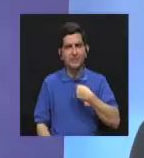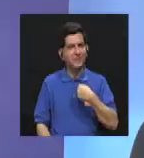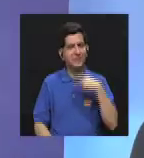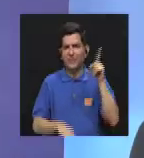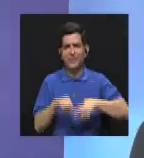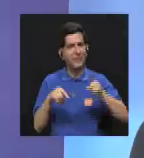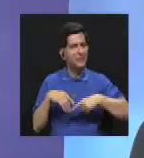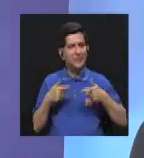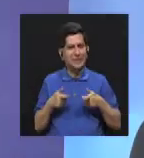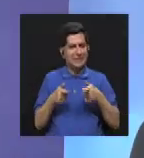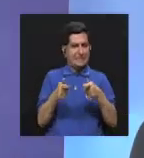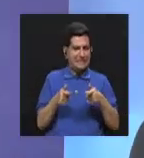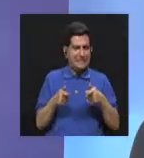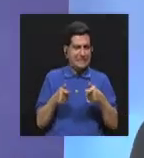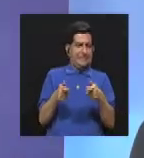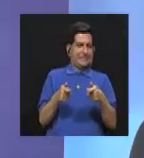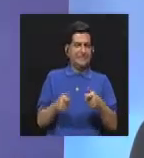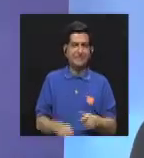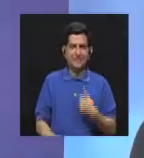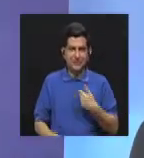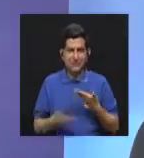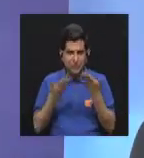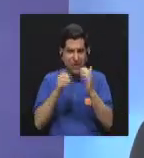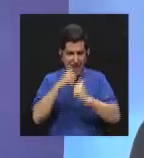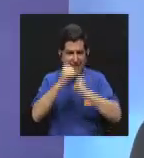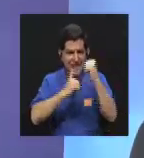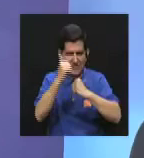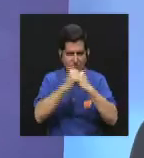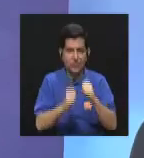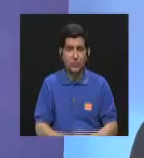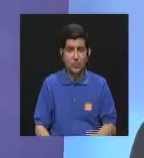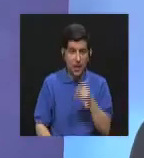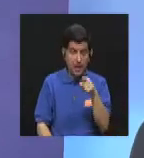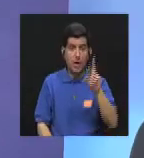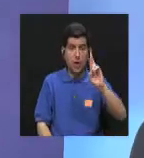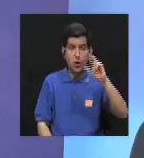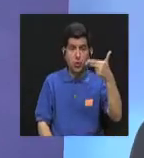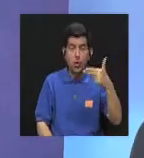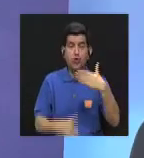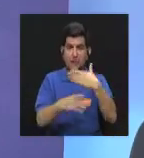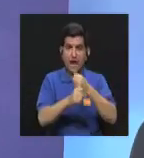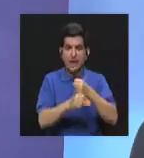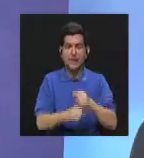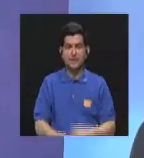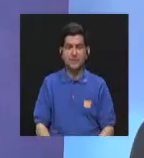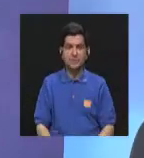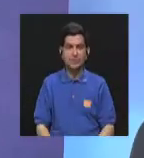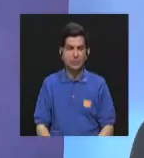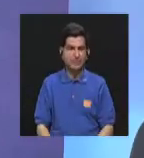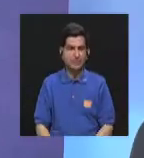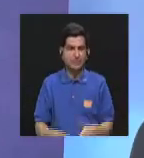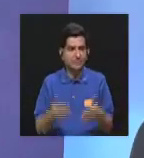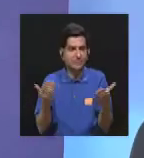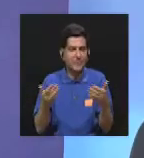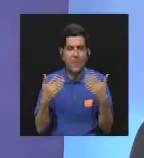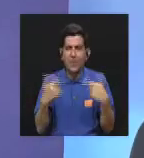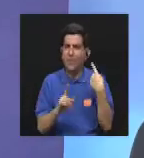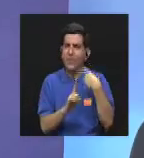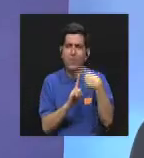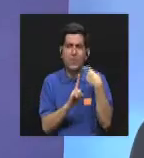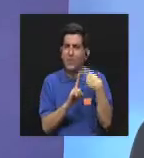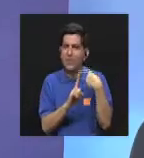puedo. Cuesta entonces liberarse. Le di estructuras. Y lo que hizo Rosa fue muy, muy, digamos, fue muy